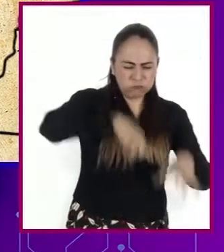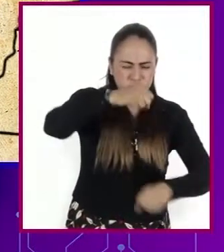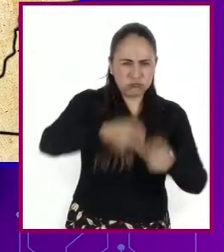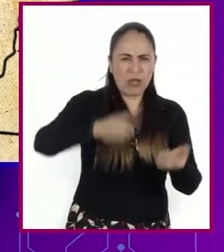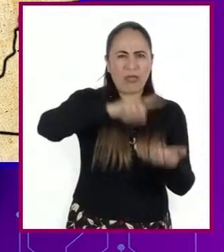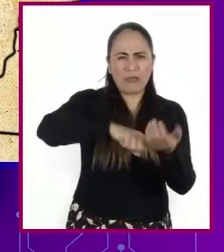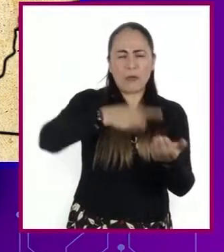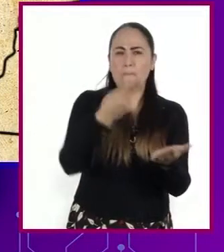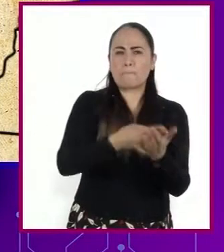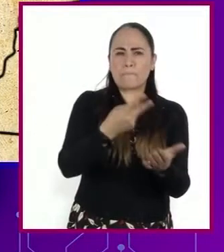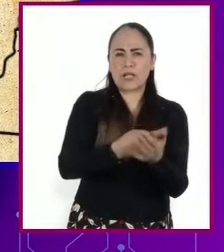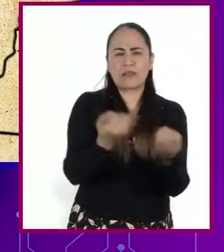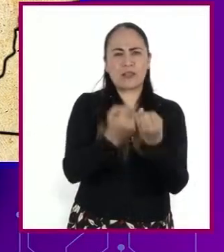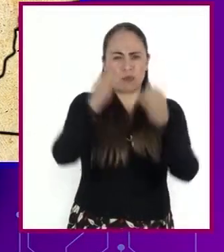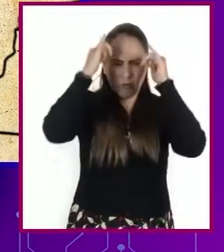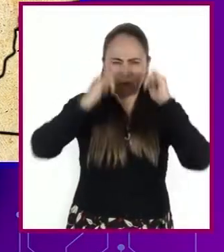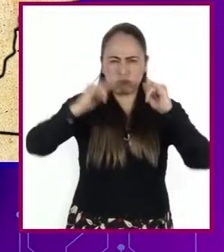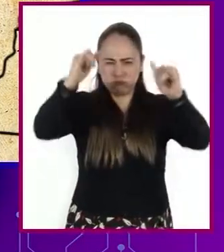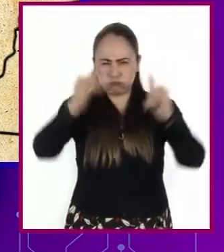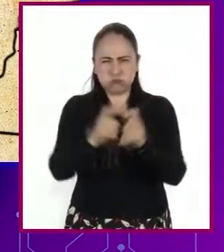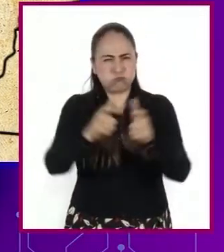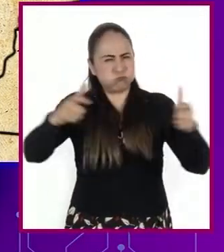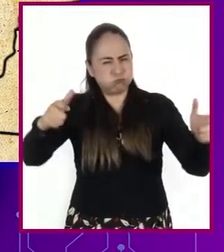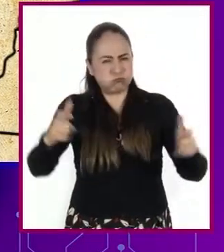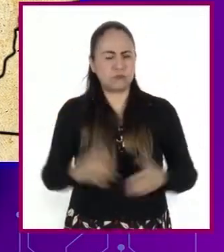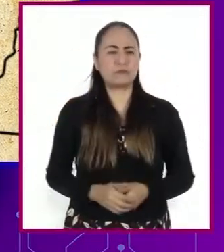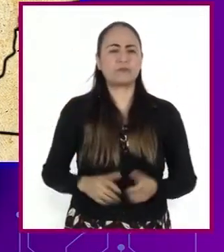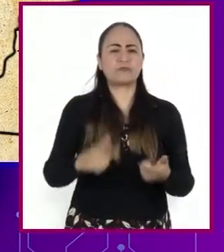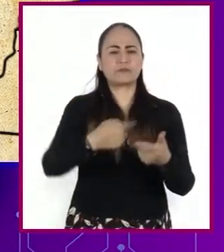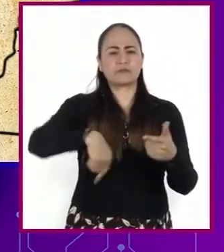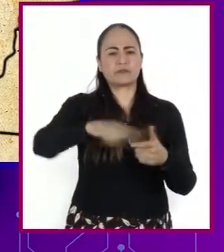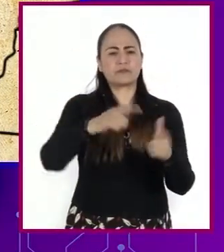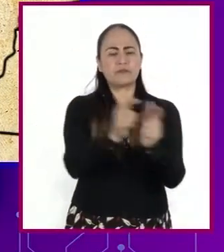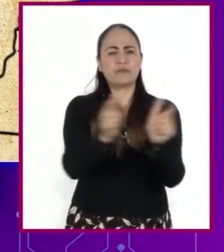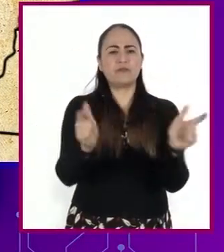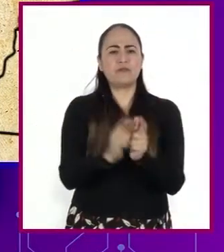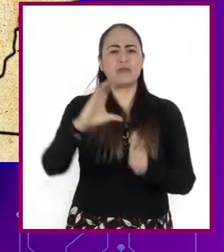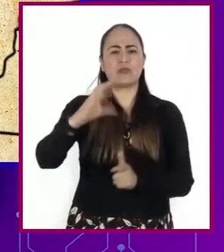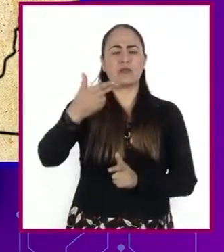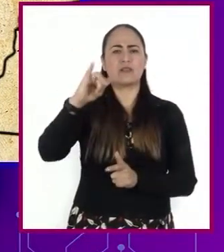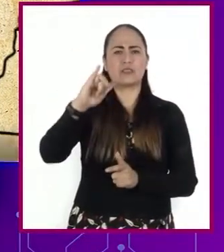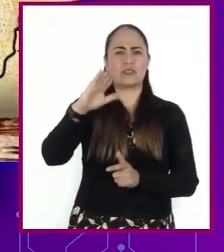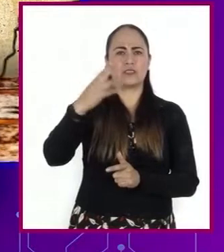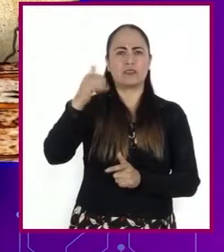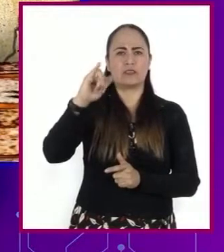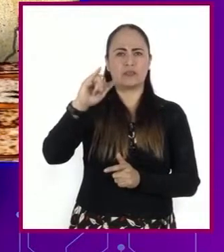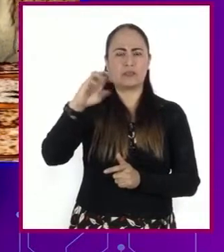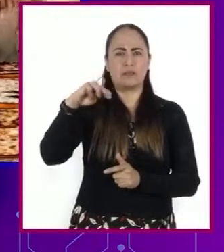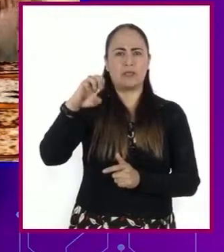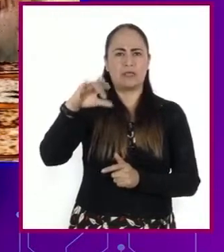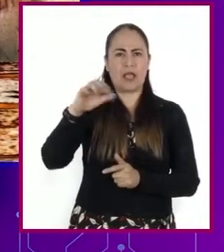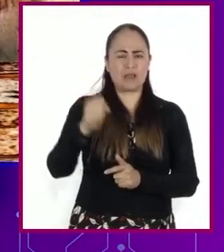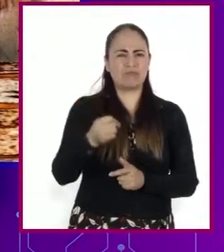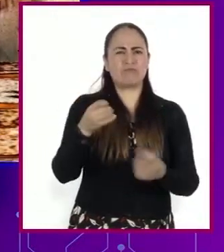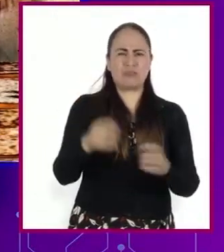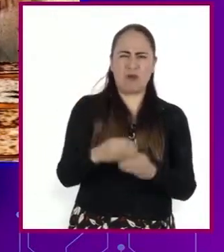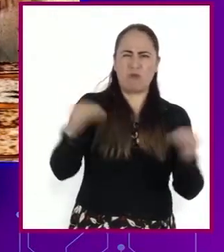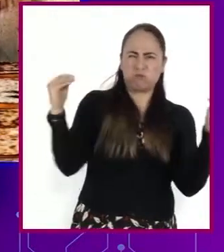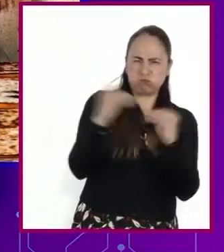población. Así fue como nacieron las ciudades de Zacatecas en 1546, Durango